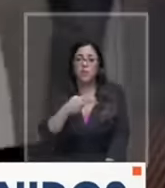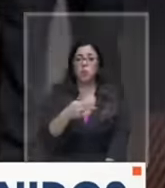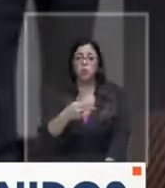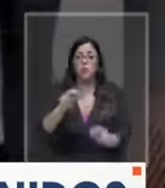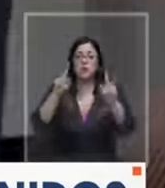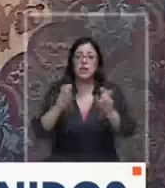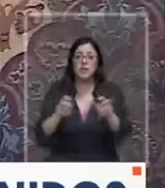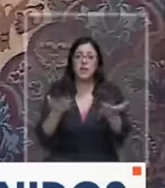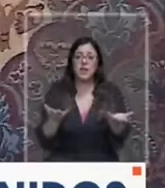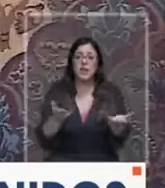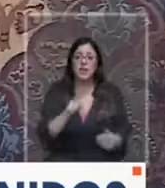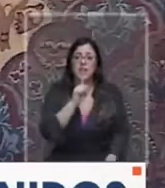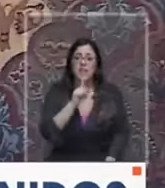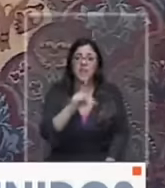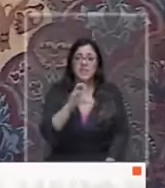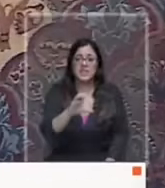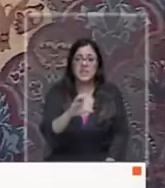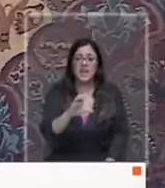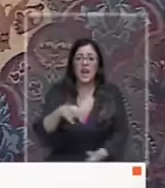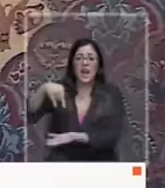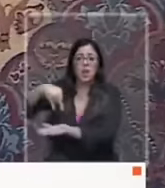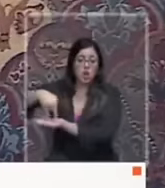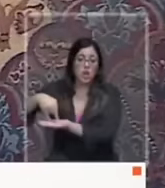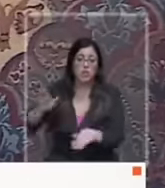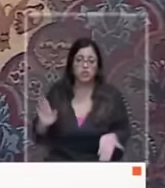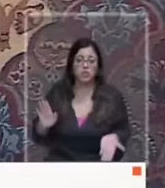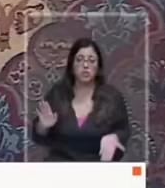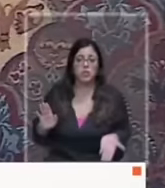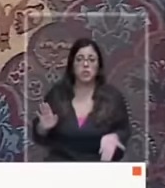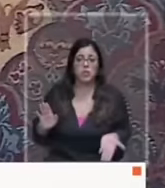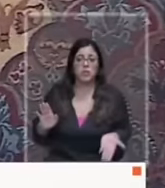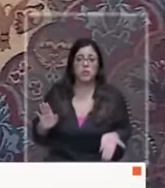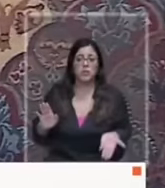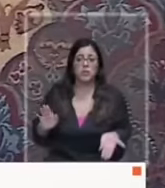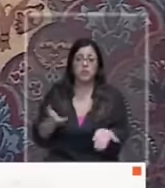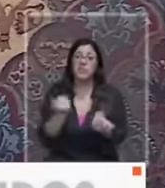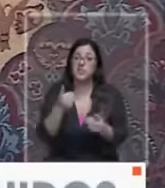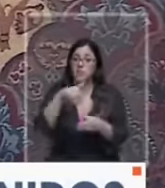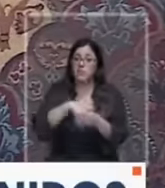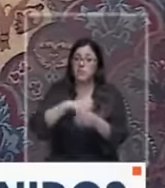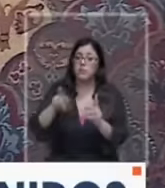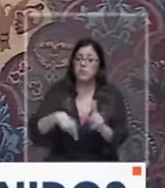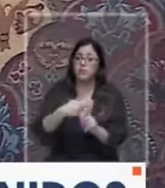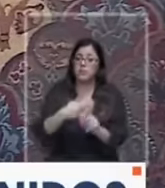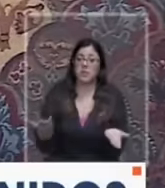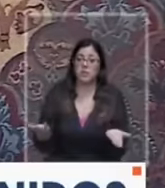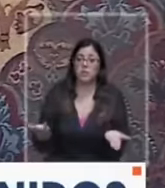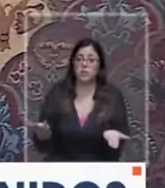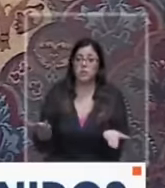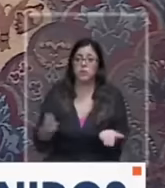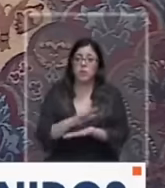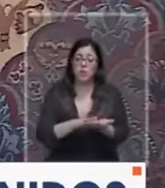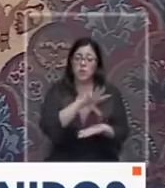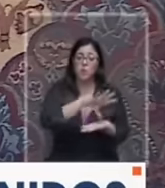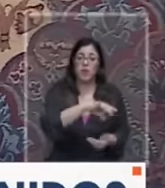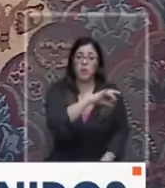de chile al congreso en tanto no existan los votos favorables y cuando un país como